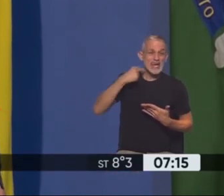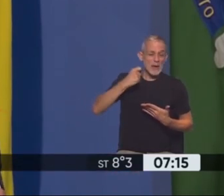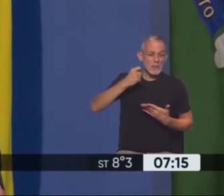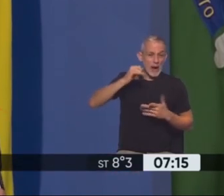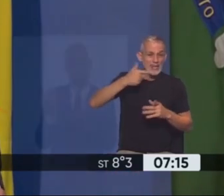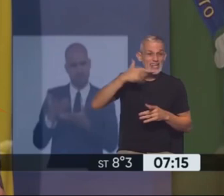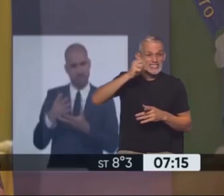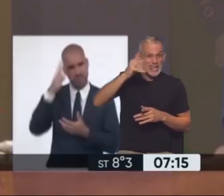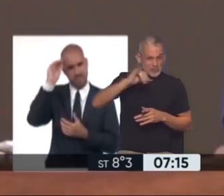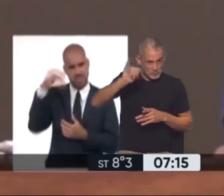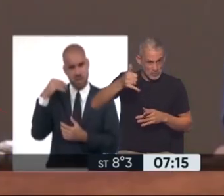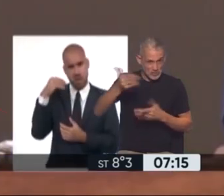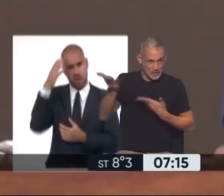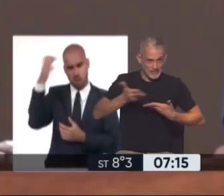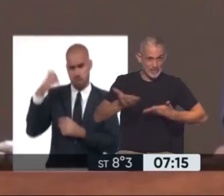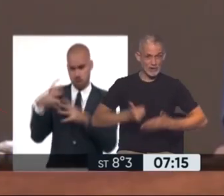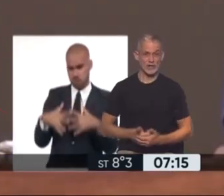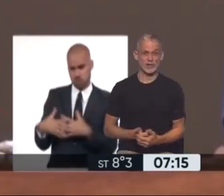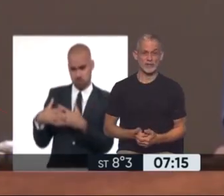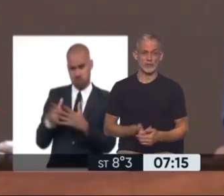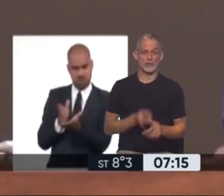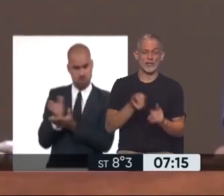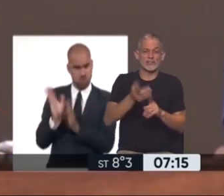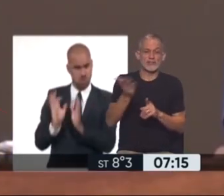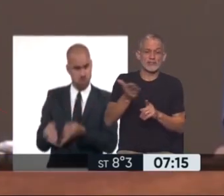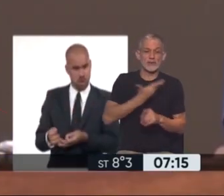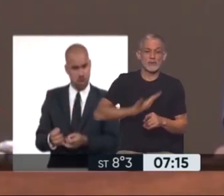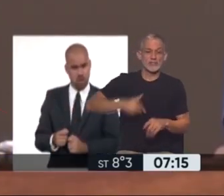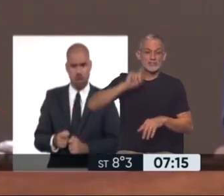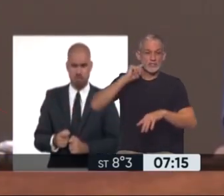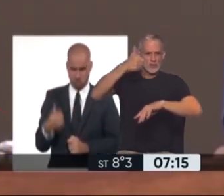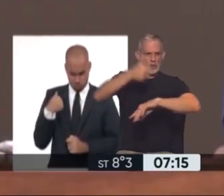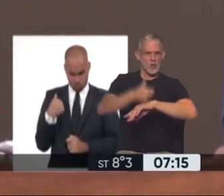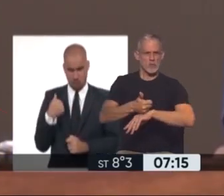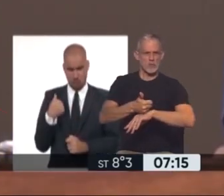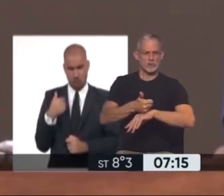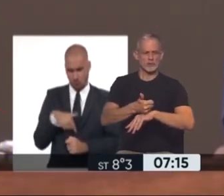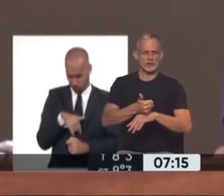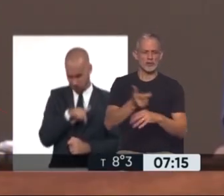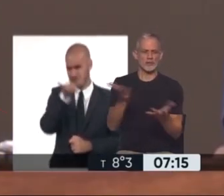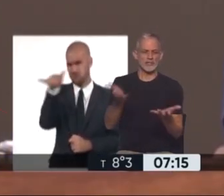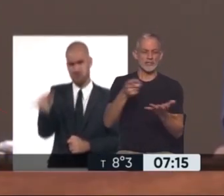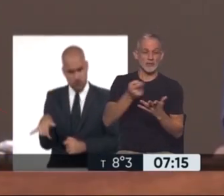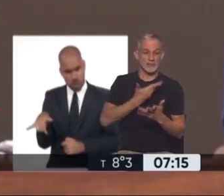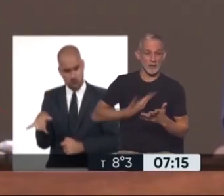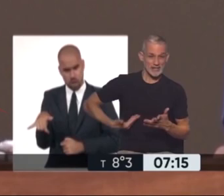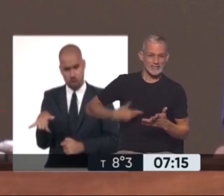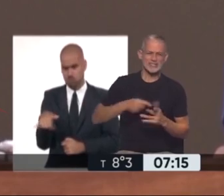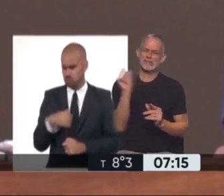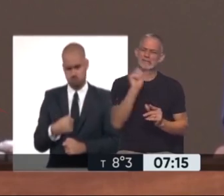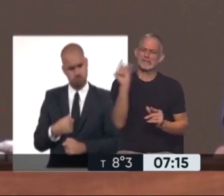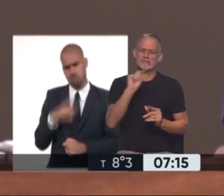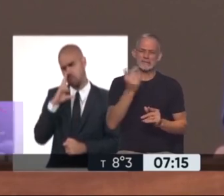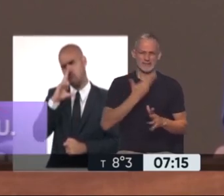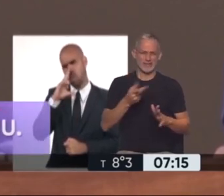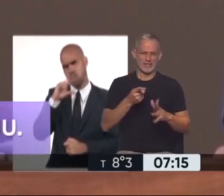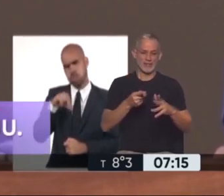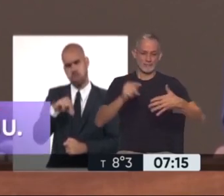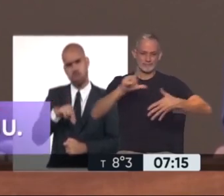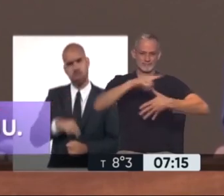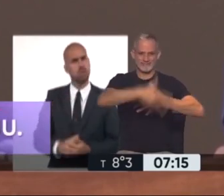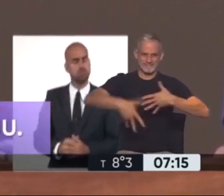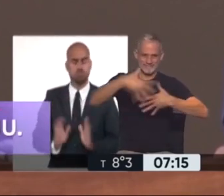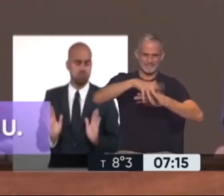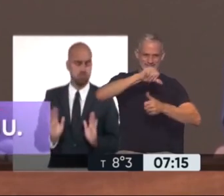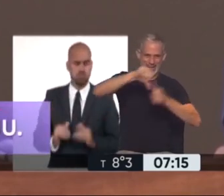colombia costa rica república dominicana por panamá paraguay perú honduras y